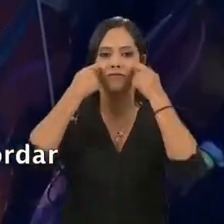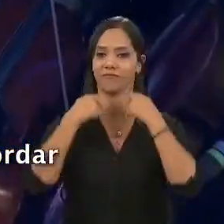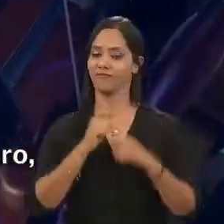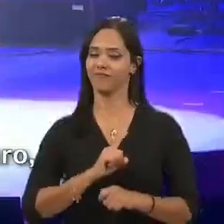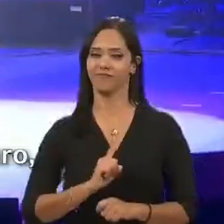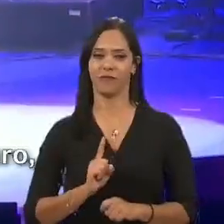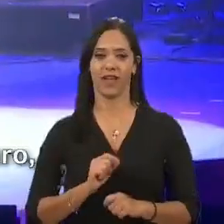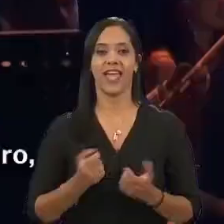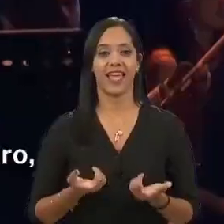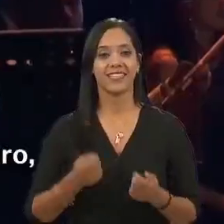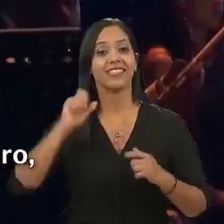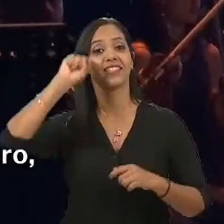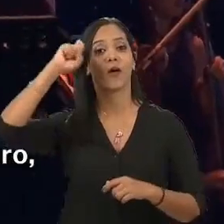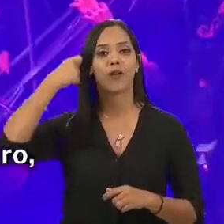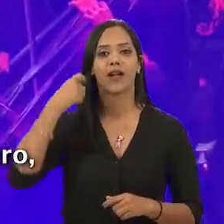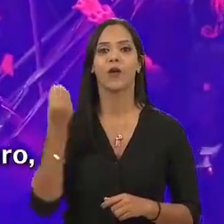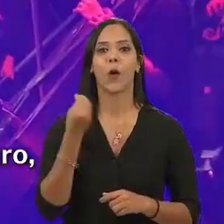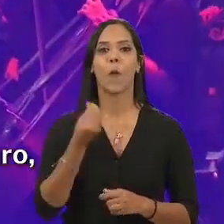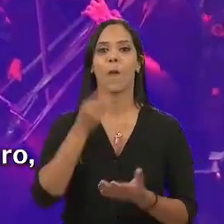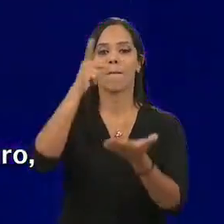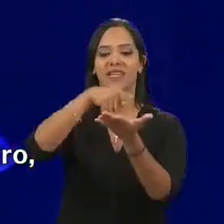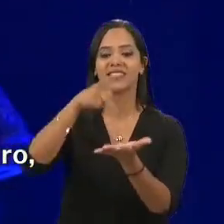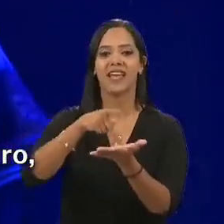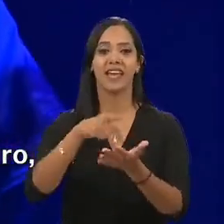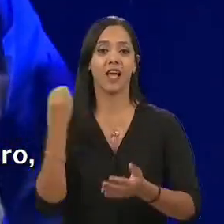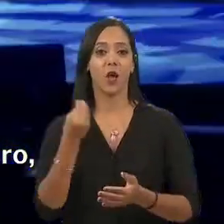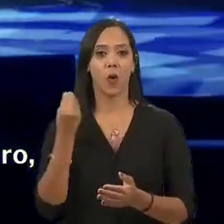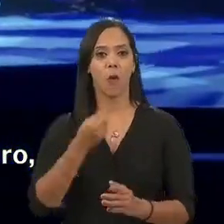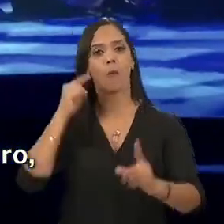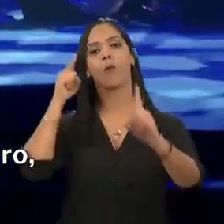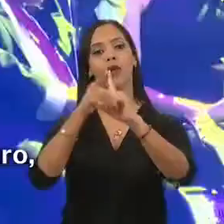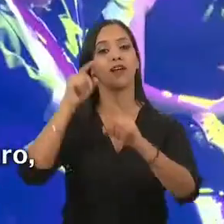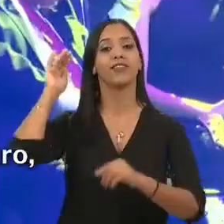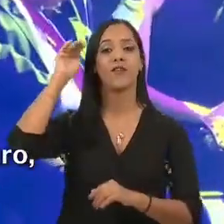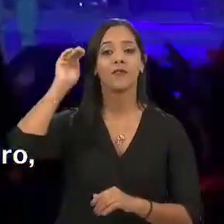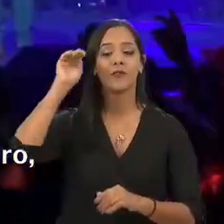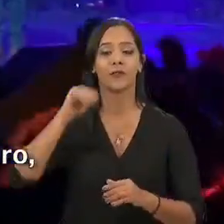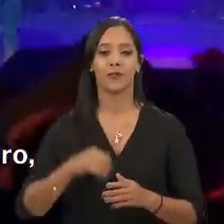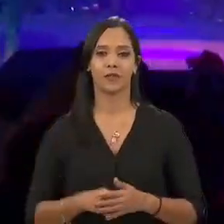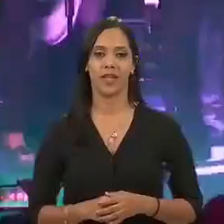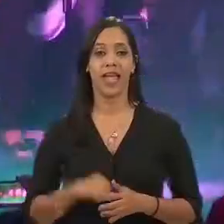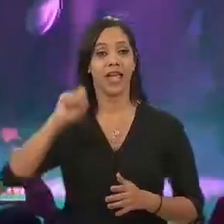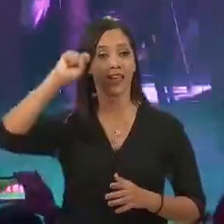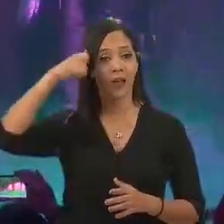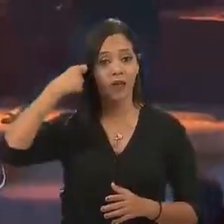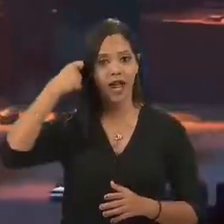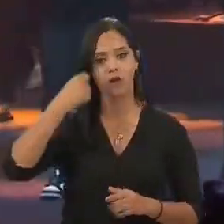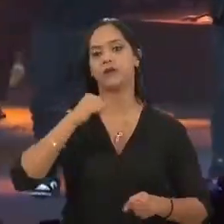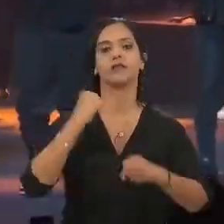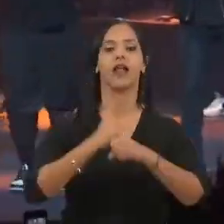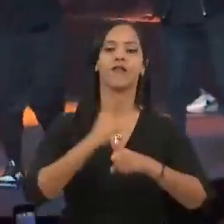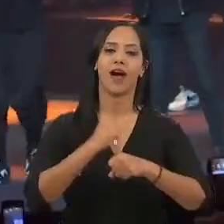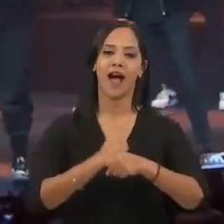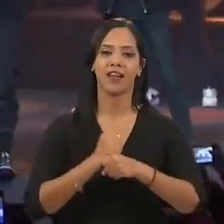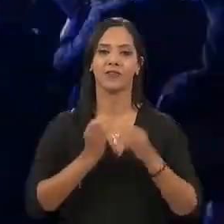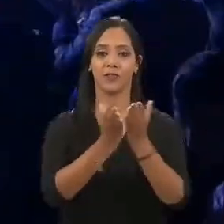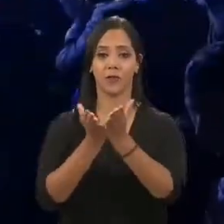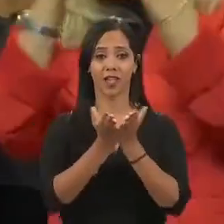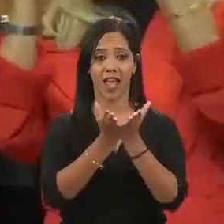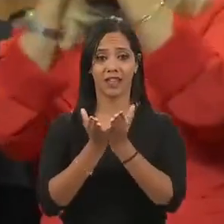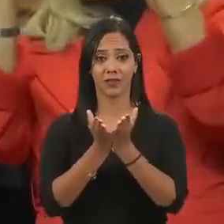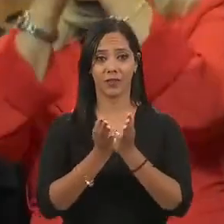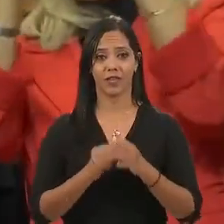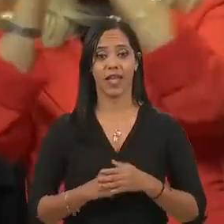es recordarlo como presente, como reto de futuro. Es recordarlo trabajando, estudiando.